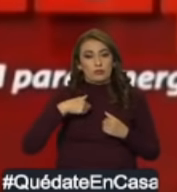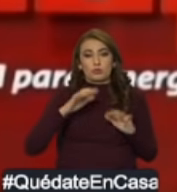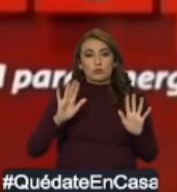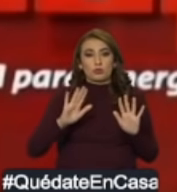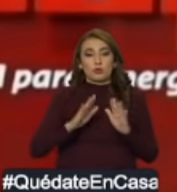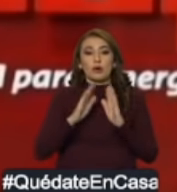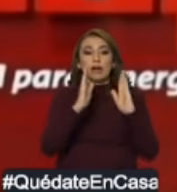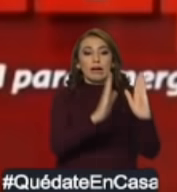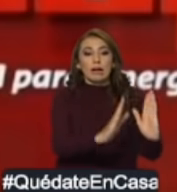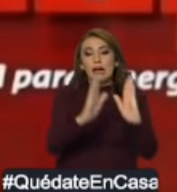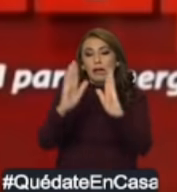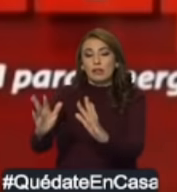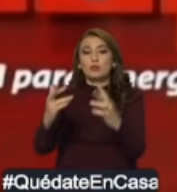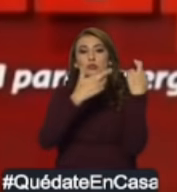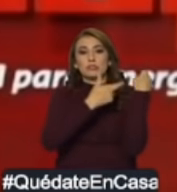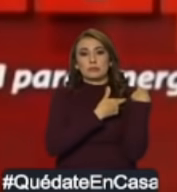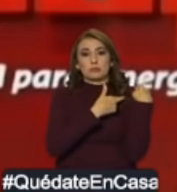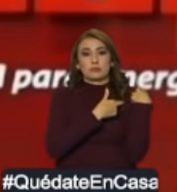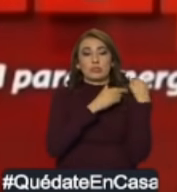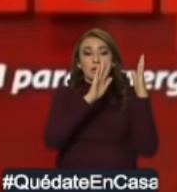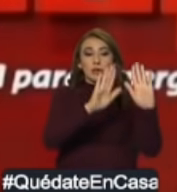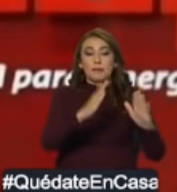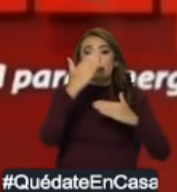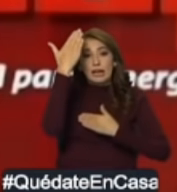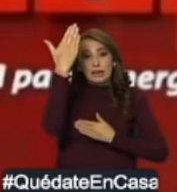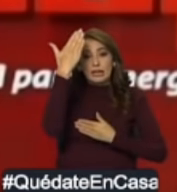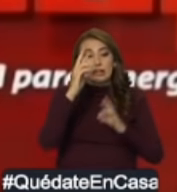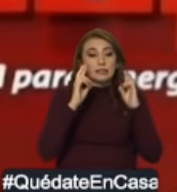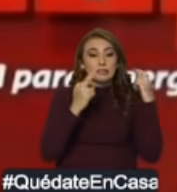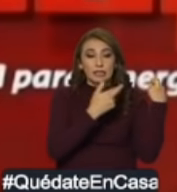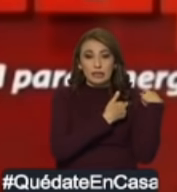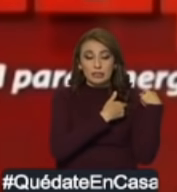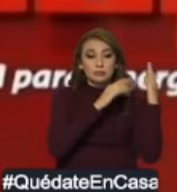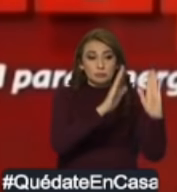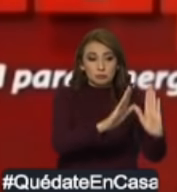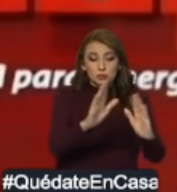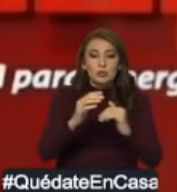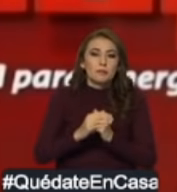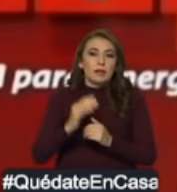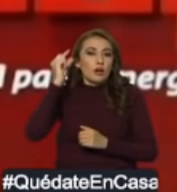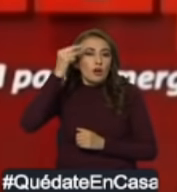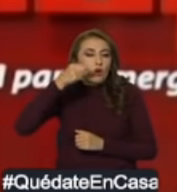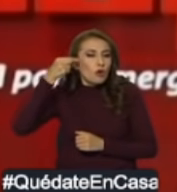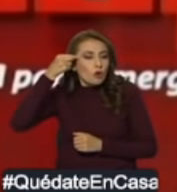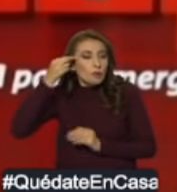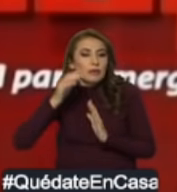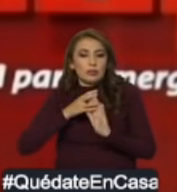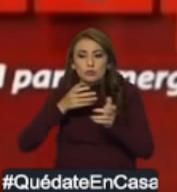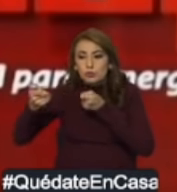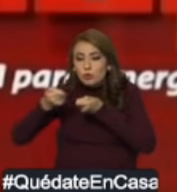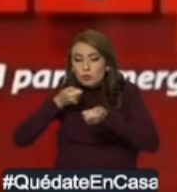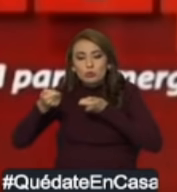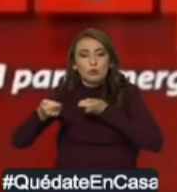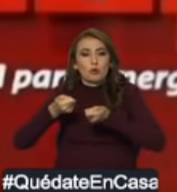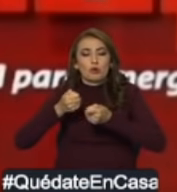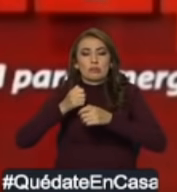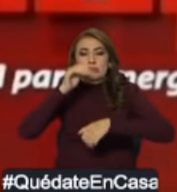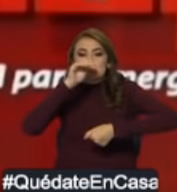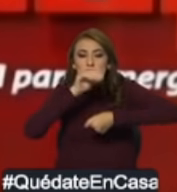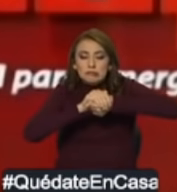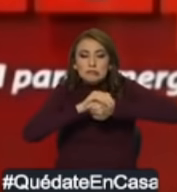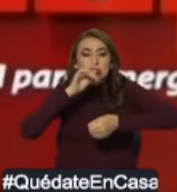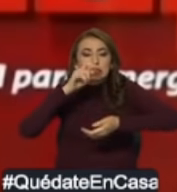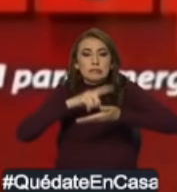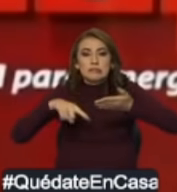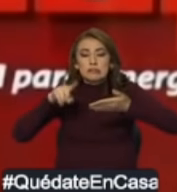gobierno nacional seguirá encargado de todas las tareas que le corresponden, del orden público, de los controles, de todo lo que estamos haciendo